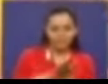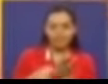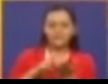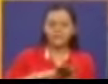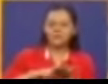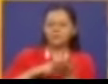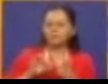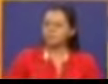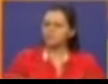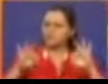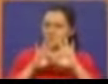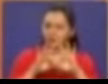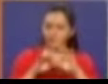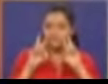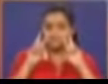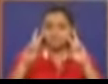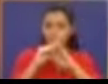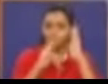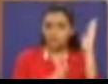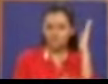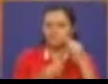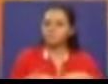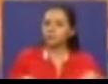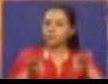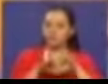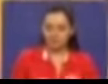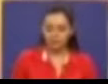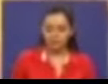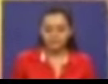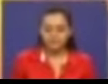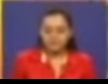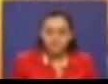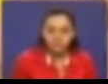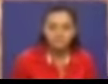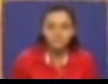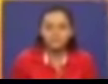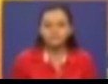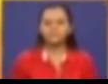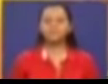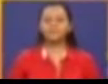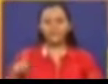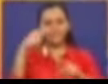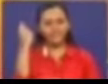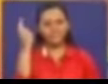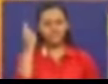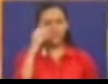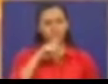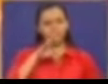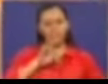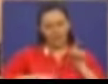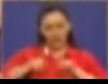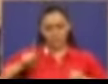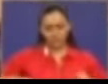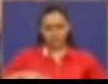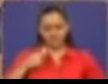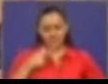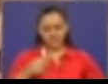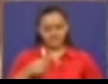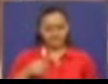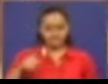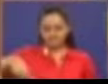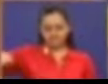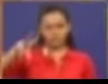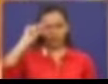muy importante. Ojalá que los sufridores de siempre, que se oponen a todo el tiempo. ¿Alguien entiende por qué se oponen a las cocinas de